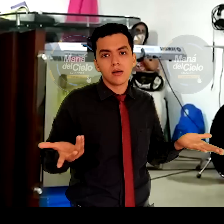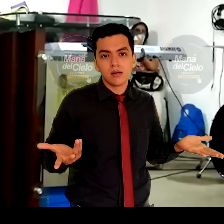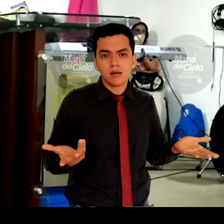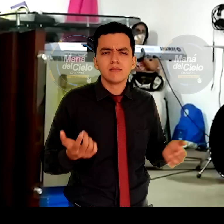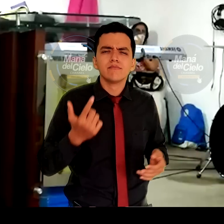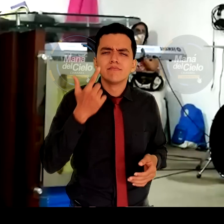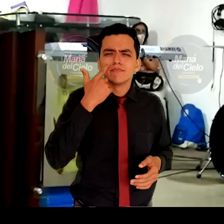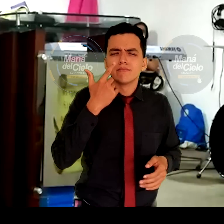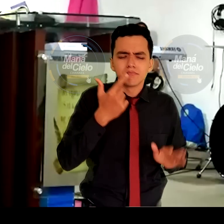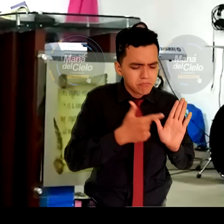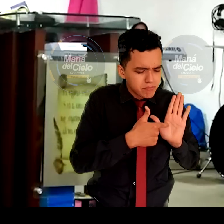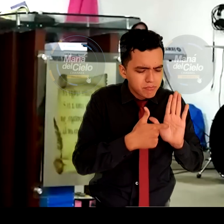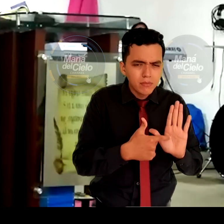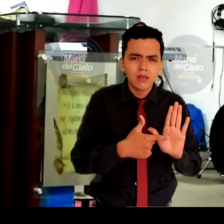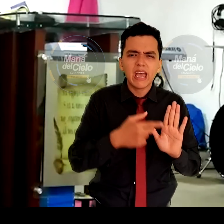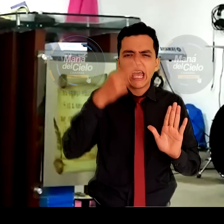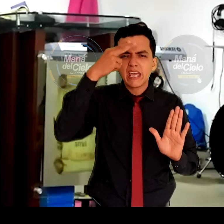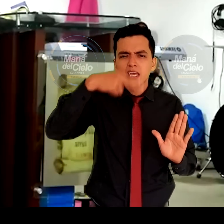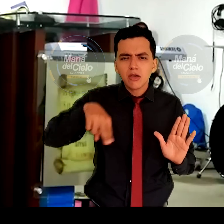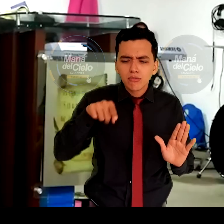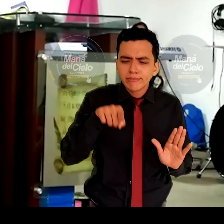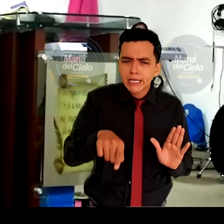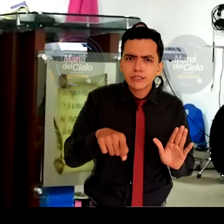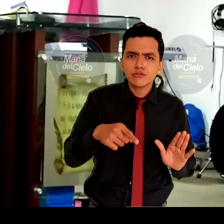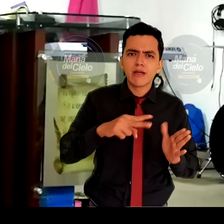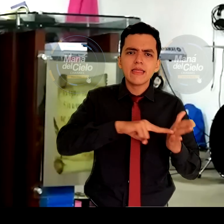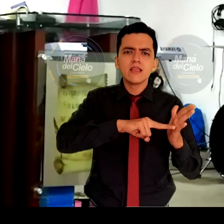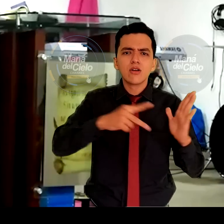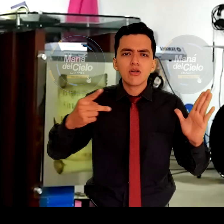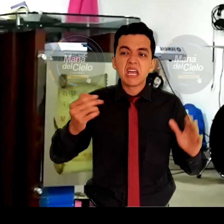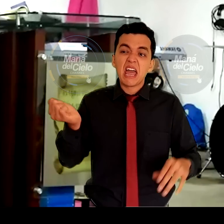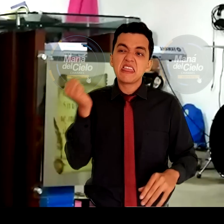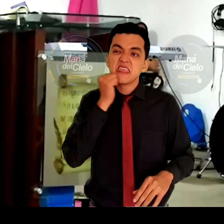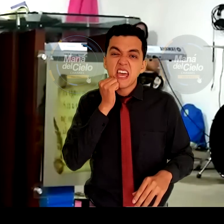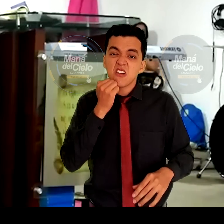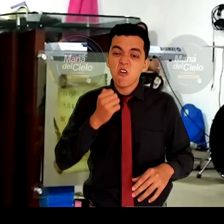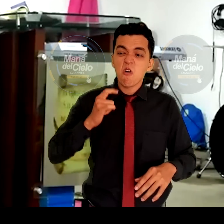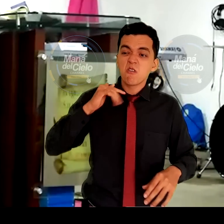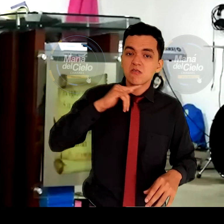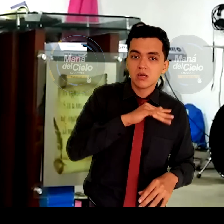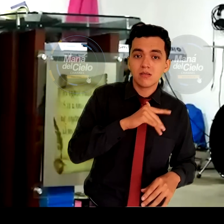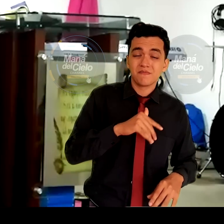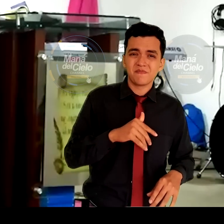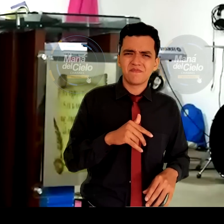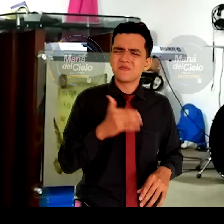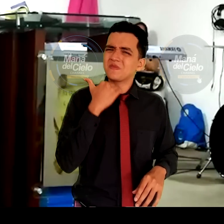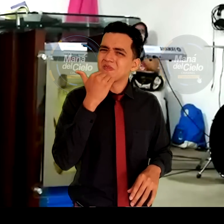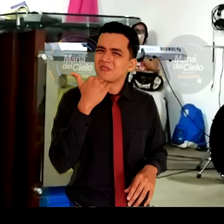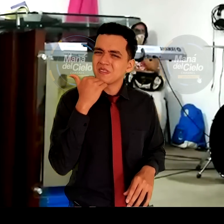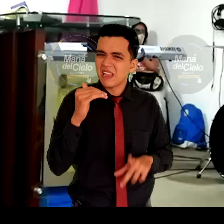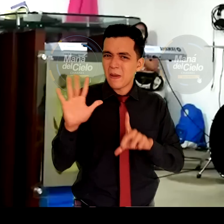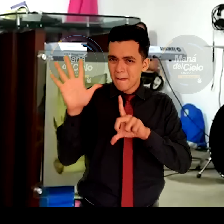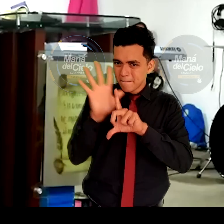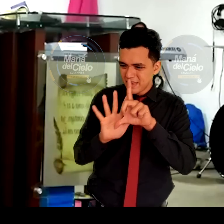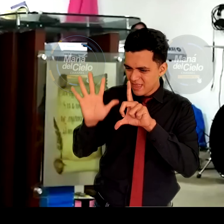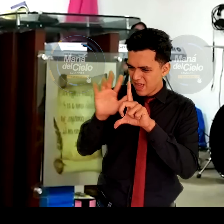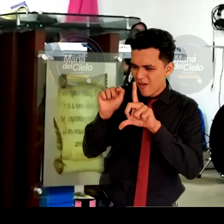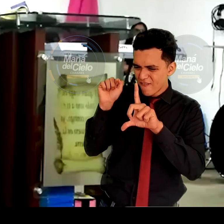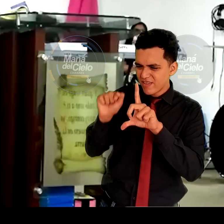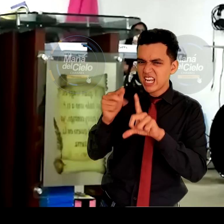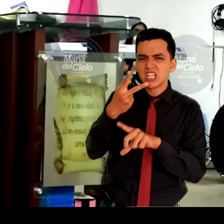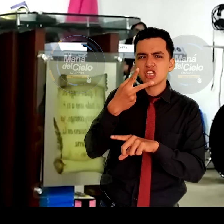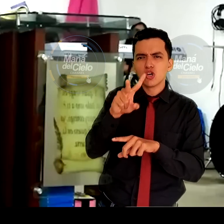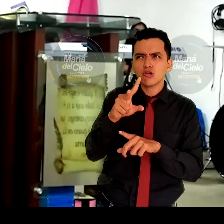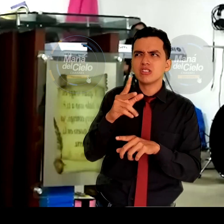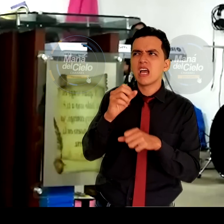la tecnología? Rebeldía, grosería. Yo no sé si usted vio un video que apareció estos días, un muchachito que se tiró por un puente, creo